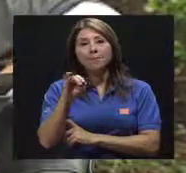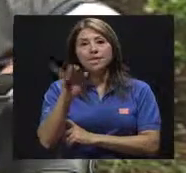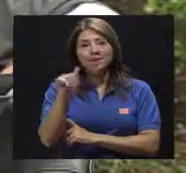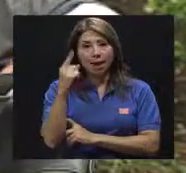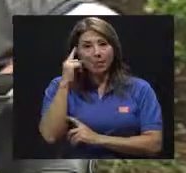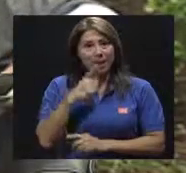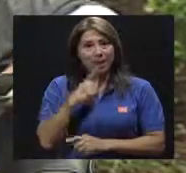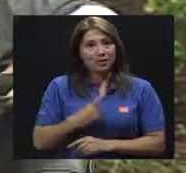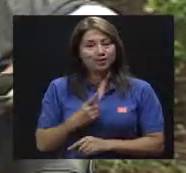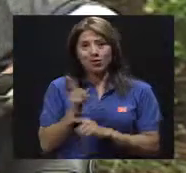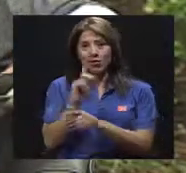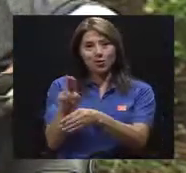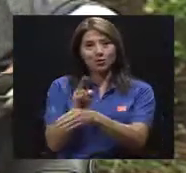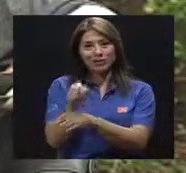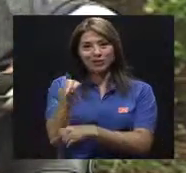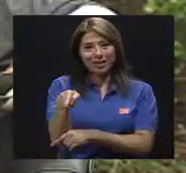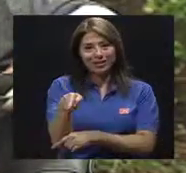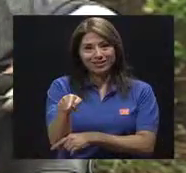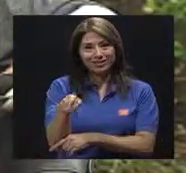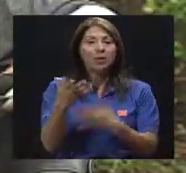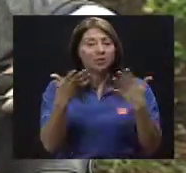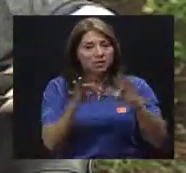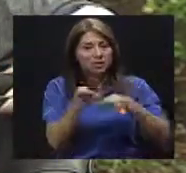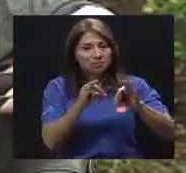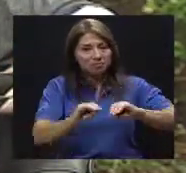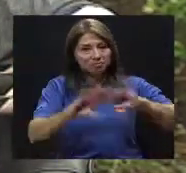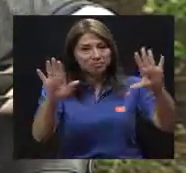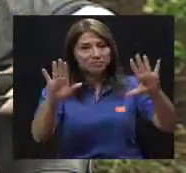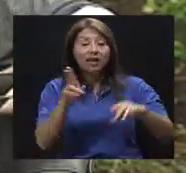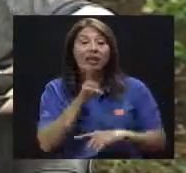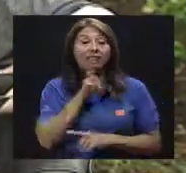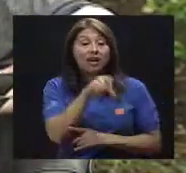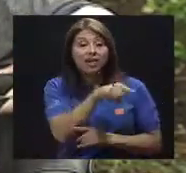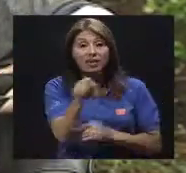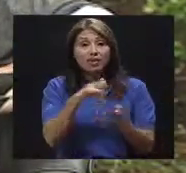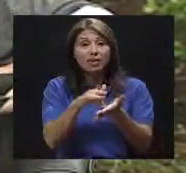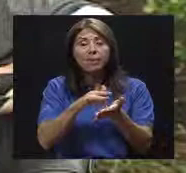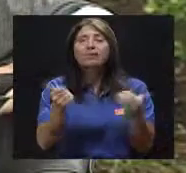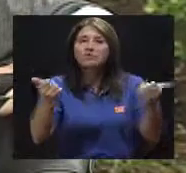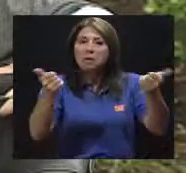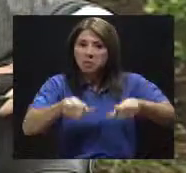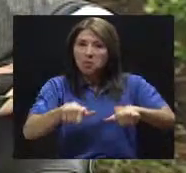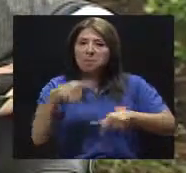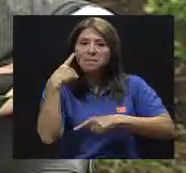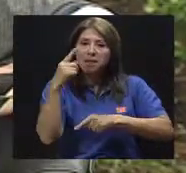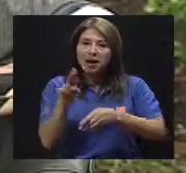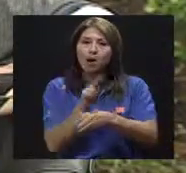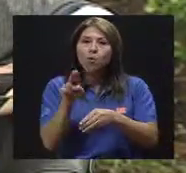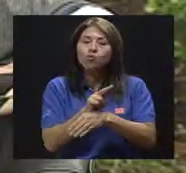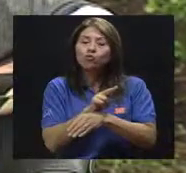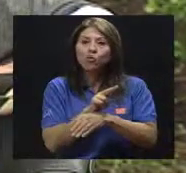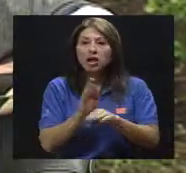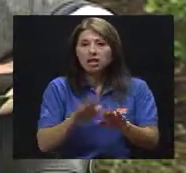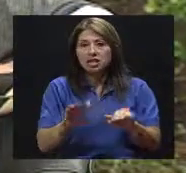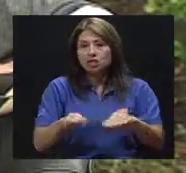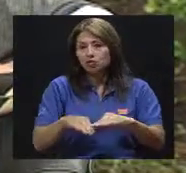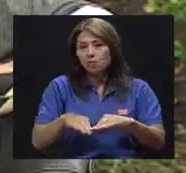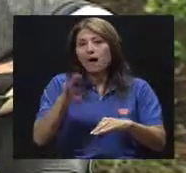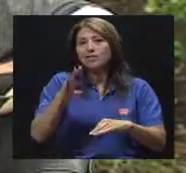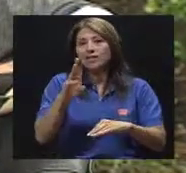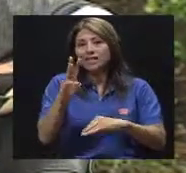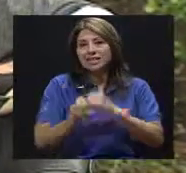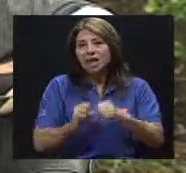casos. Habiendo hecho esa aclaración, pues en realidad son medicamentos que se aprueban para su uso en mayores de 6 años en